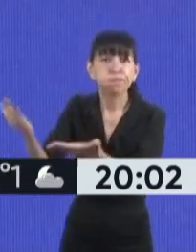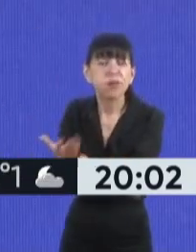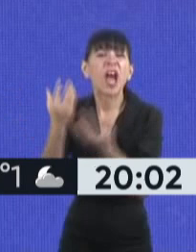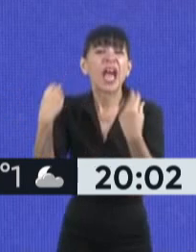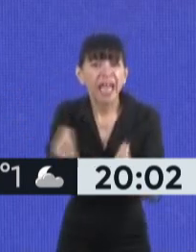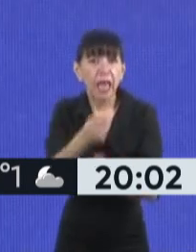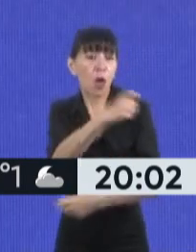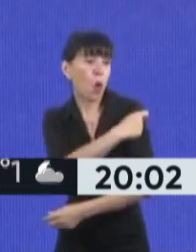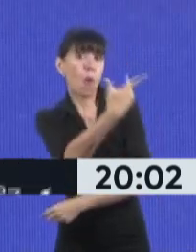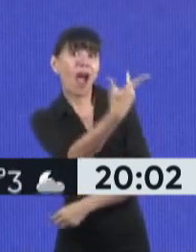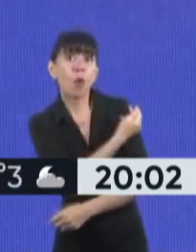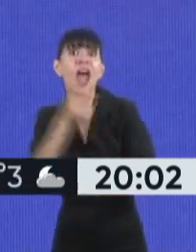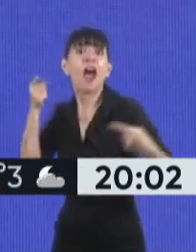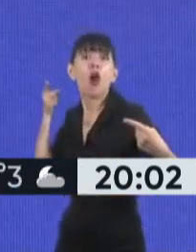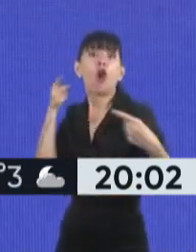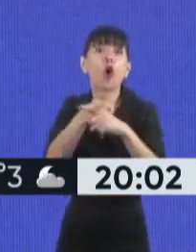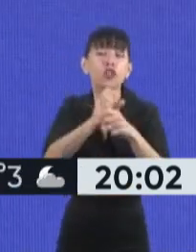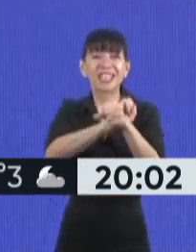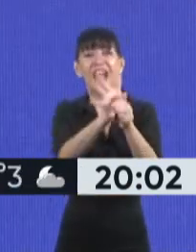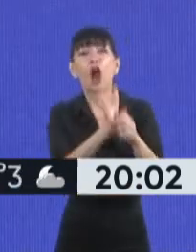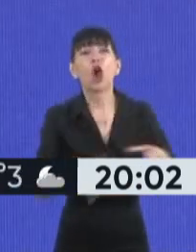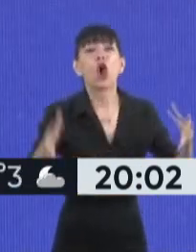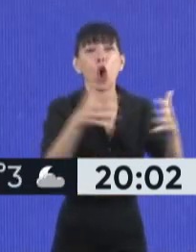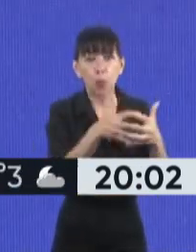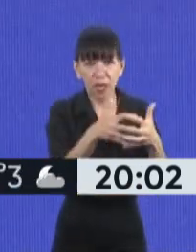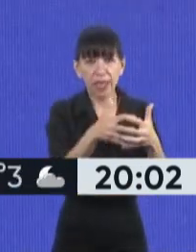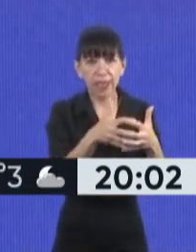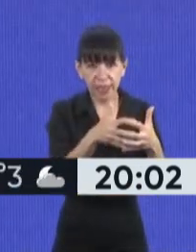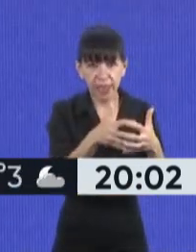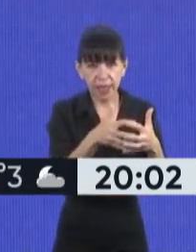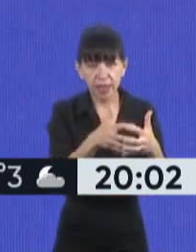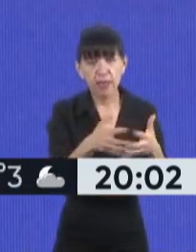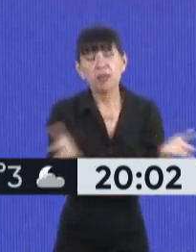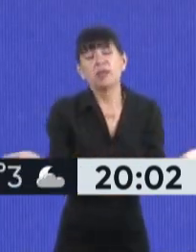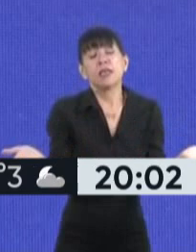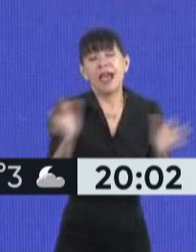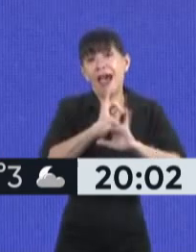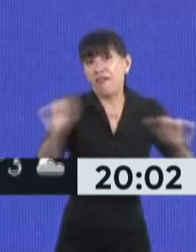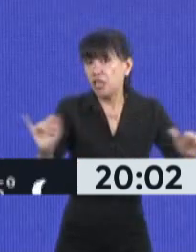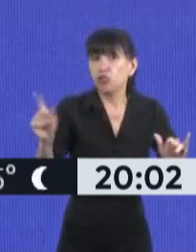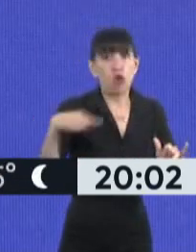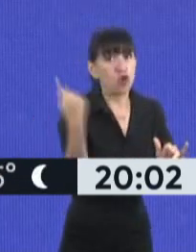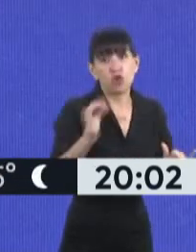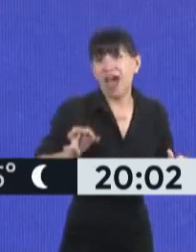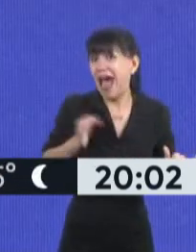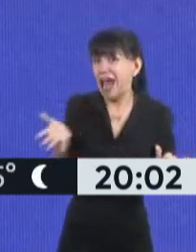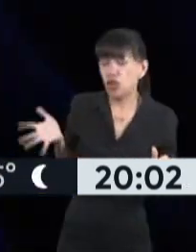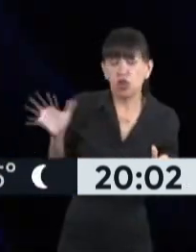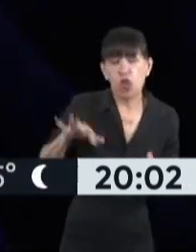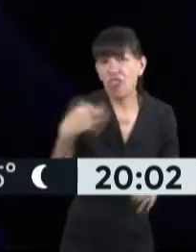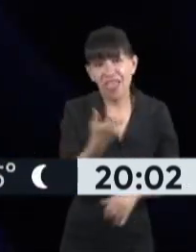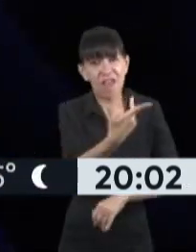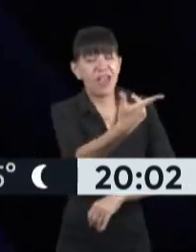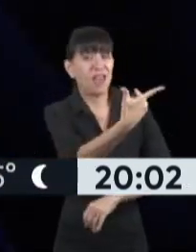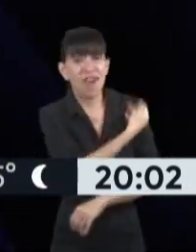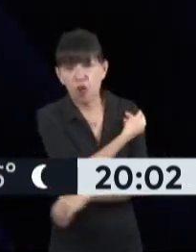COVID. ¿Qué es una vacuna? Sépanlo, vamos a tener que darnos todos los años como nos damos la vacuna contra la gripe. Pero lo